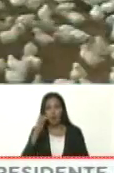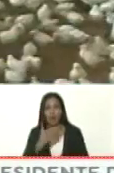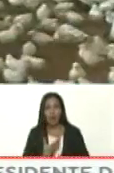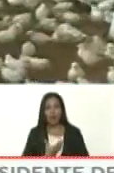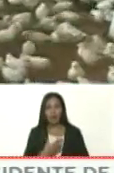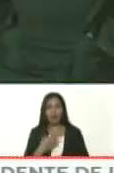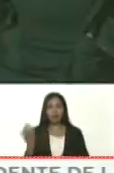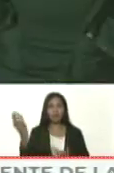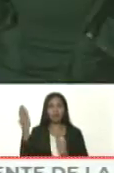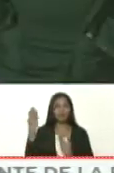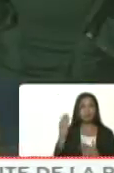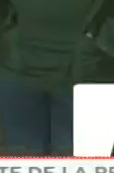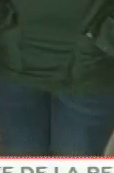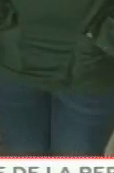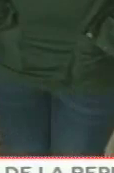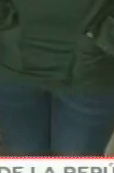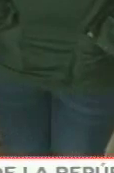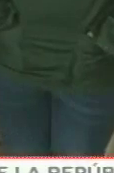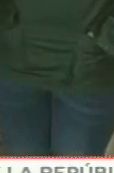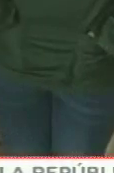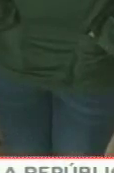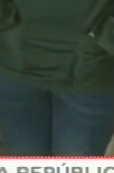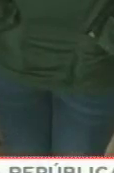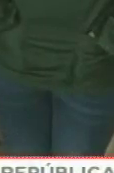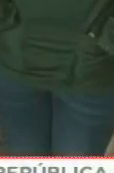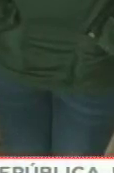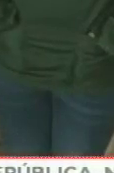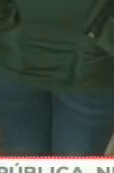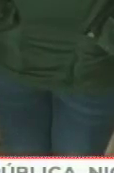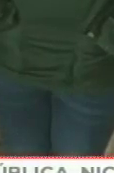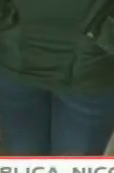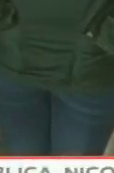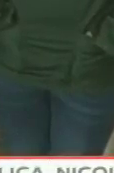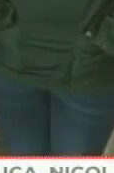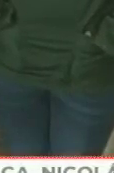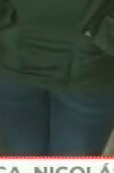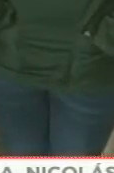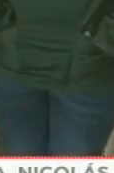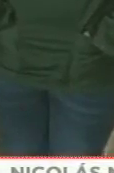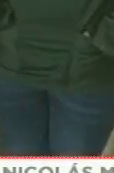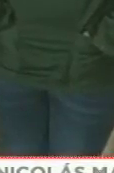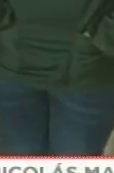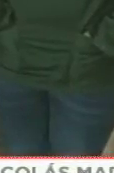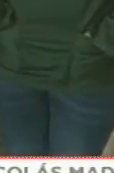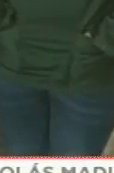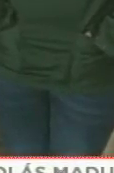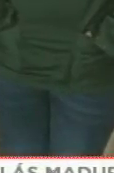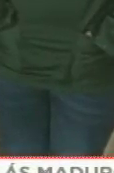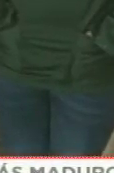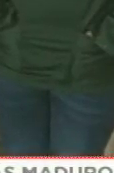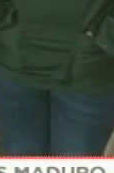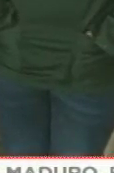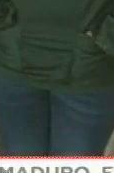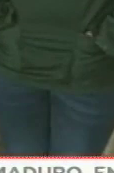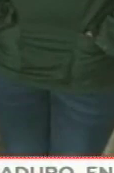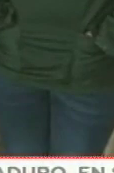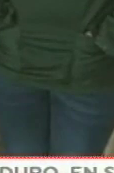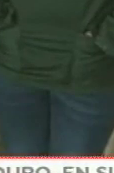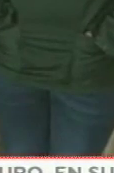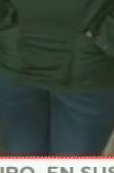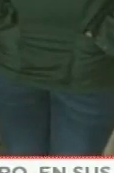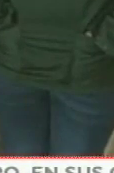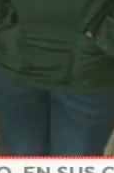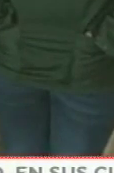Guanare. Saludos, presidente, desde el estado Portuguesa, específicamente desde la